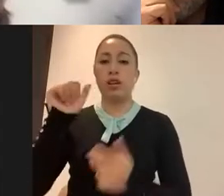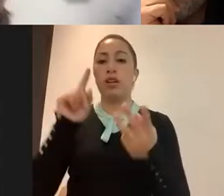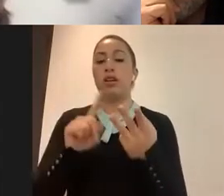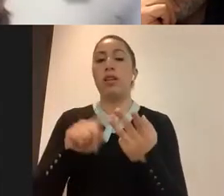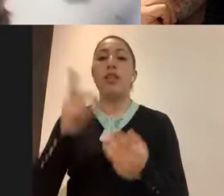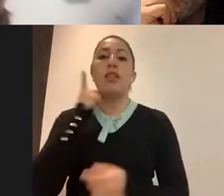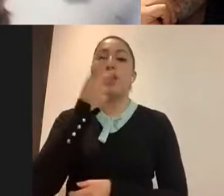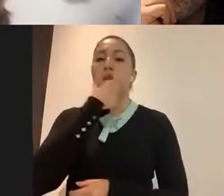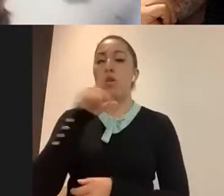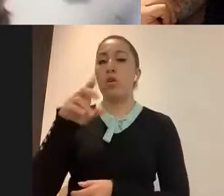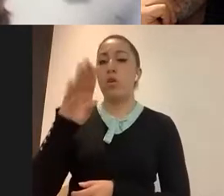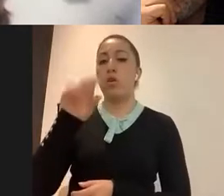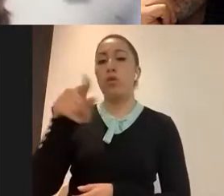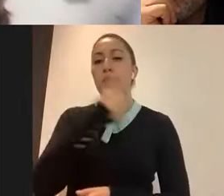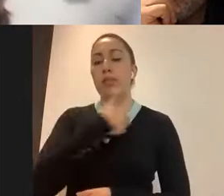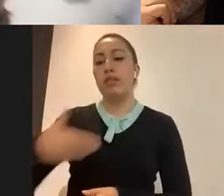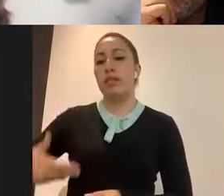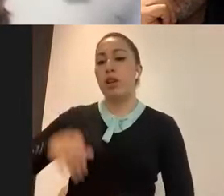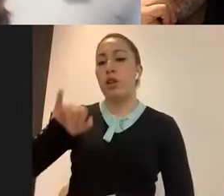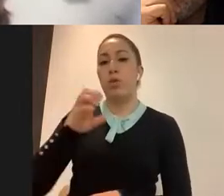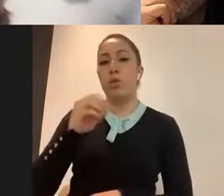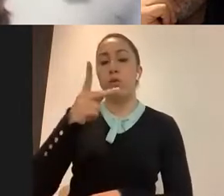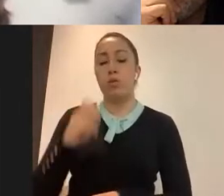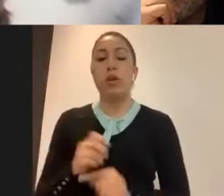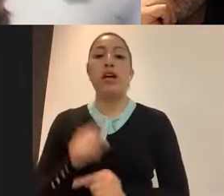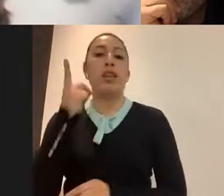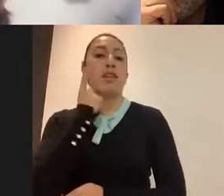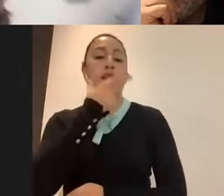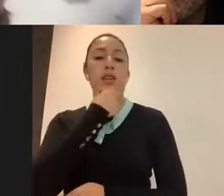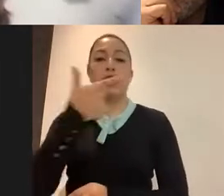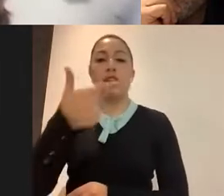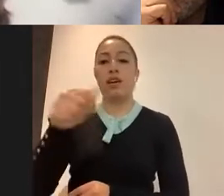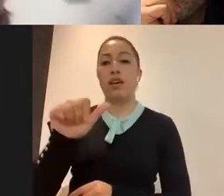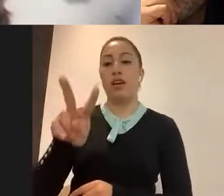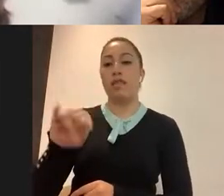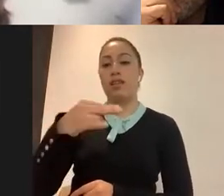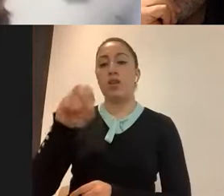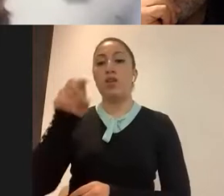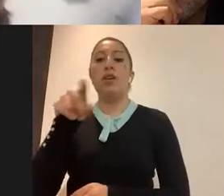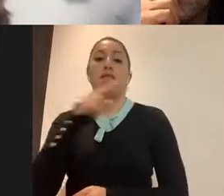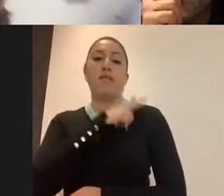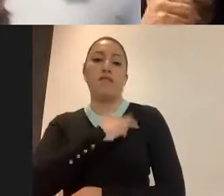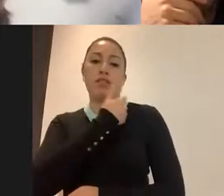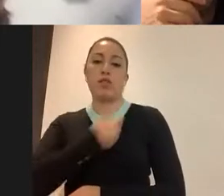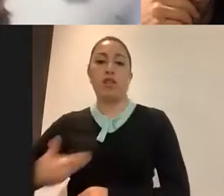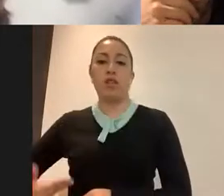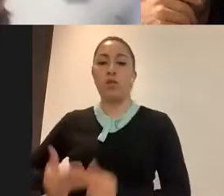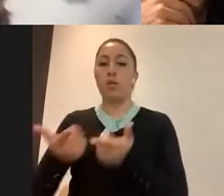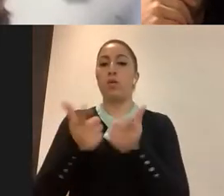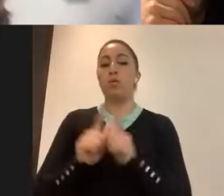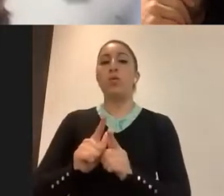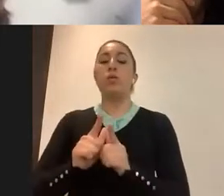Junta de Coordinación Política, el diputado Jorge Gaviño Ambriz, vicecoordinador del Grupo Parlamentario del PRD, el